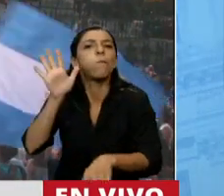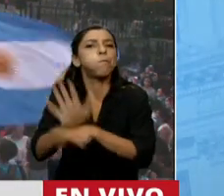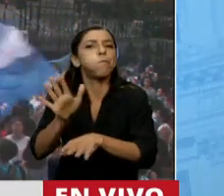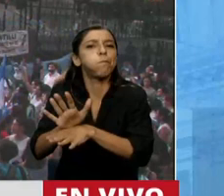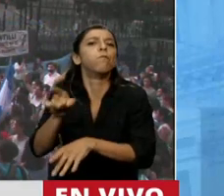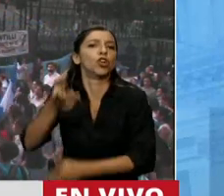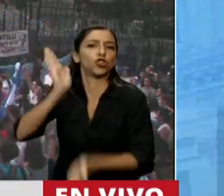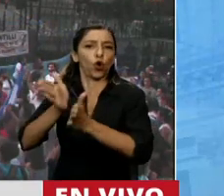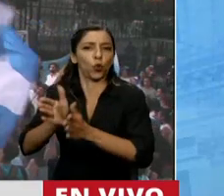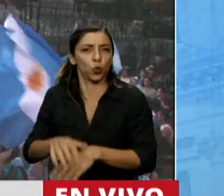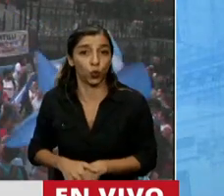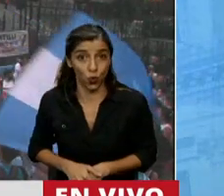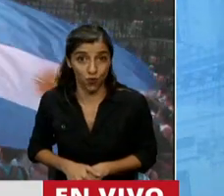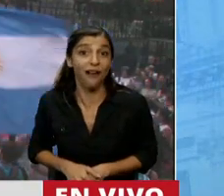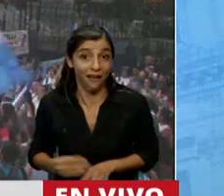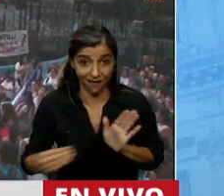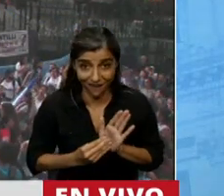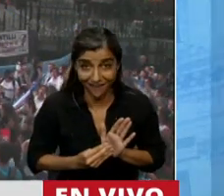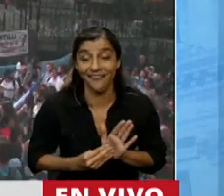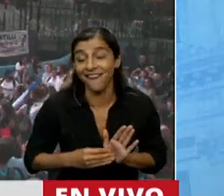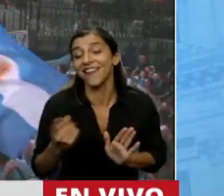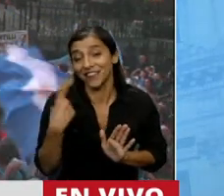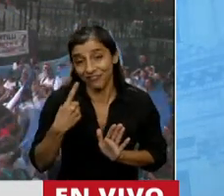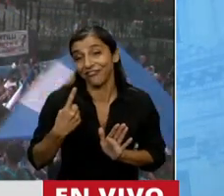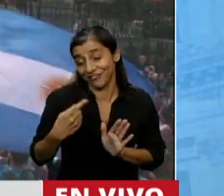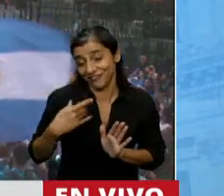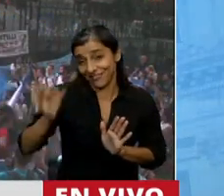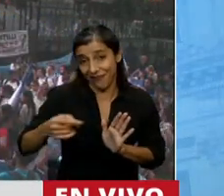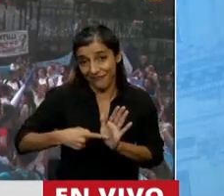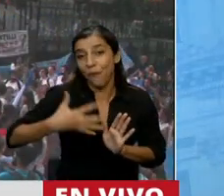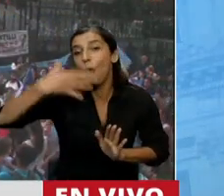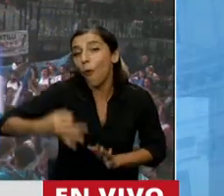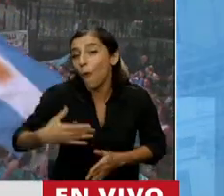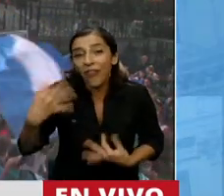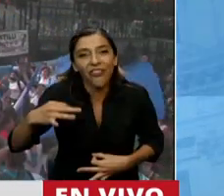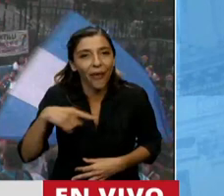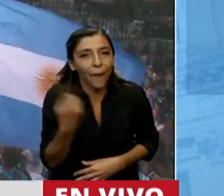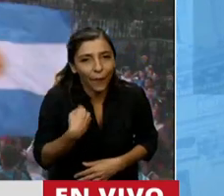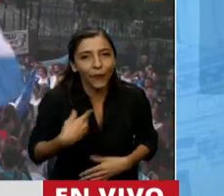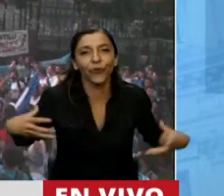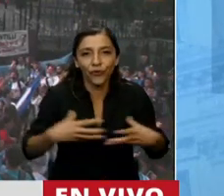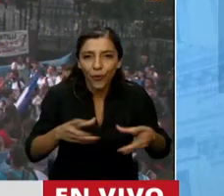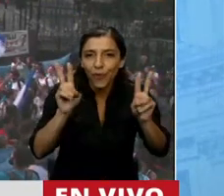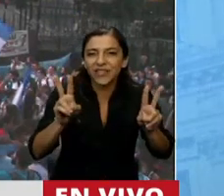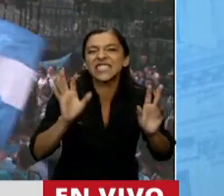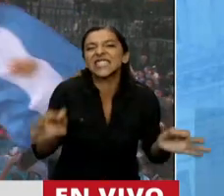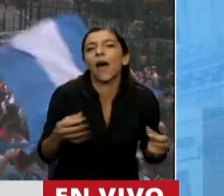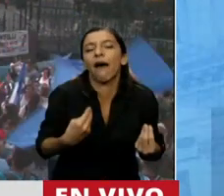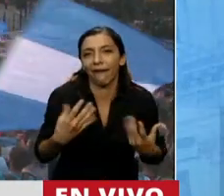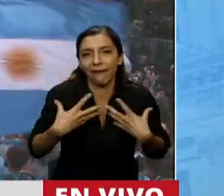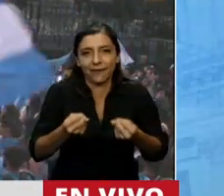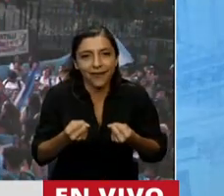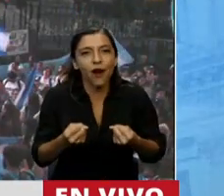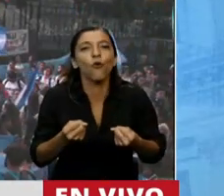que para nosotras, las peronistas, los peronistas, la salud es un concepto mucho más amplio